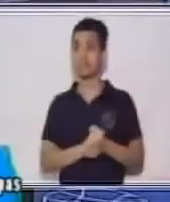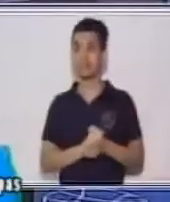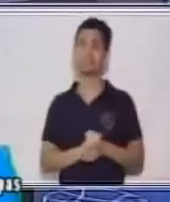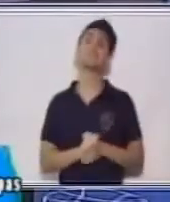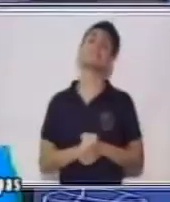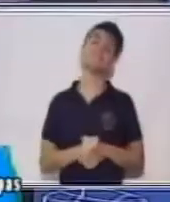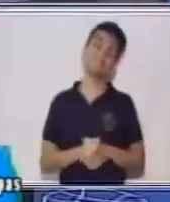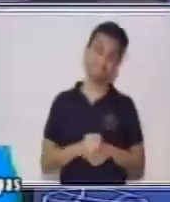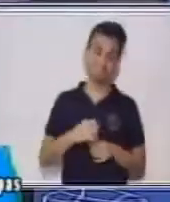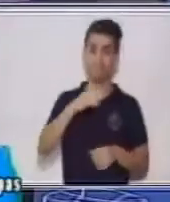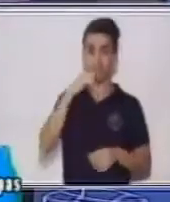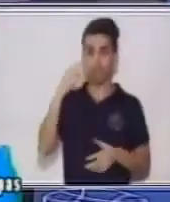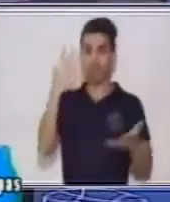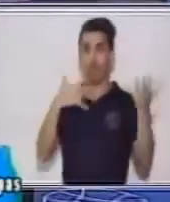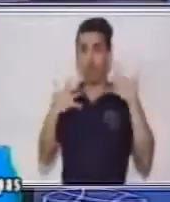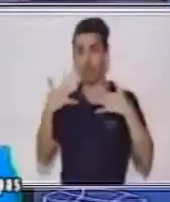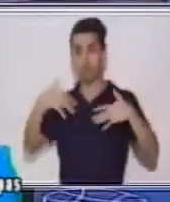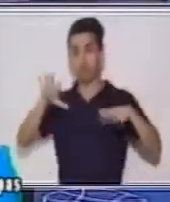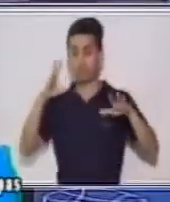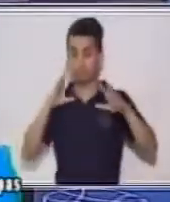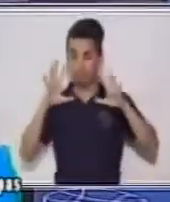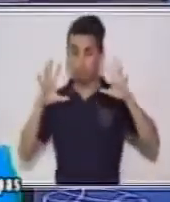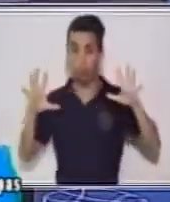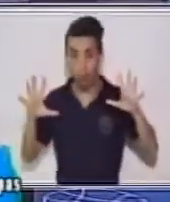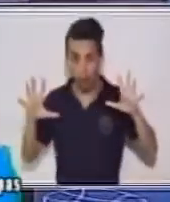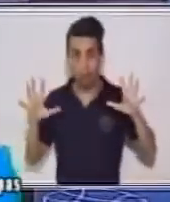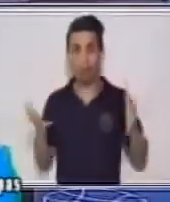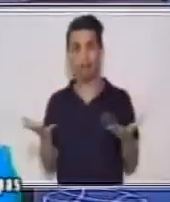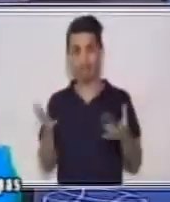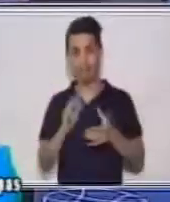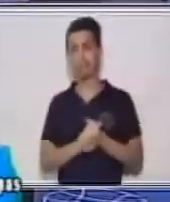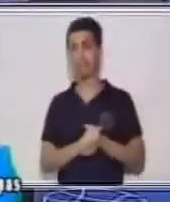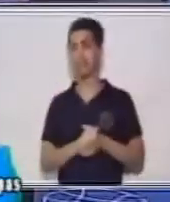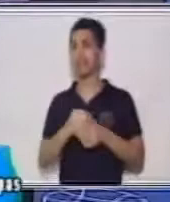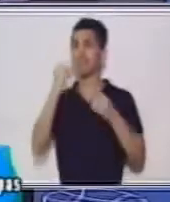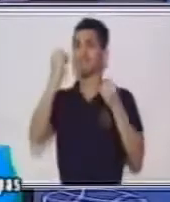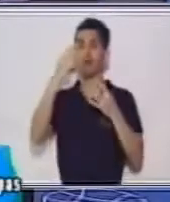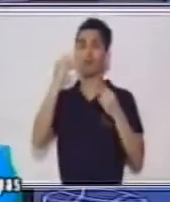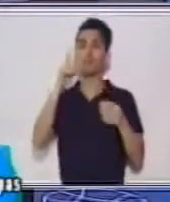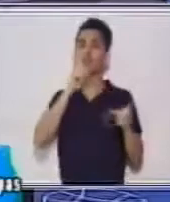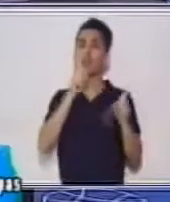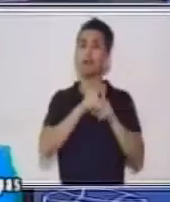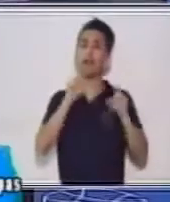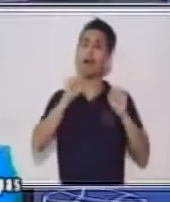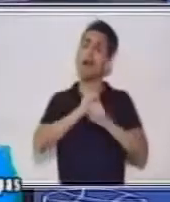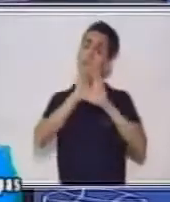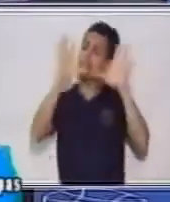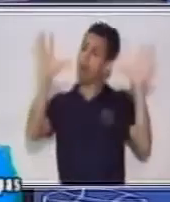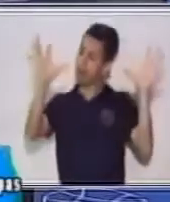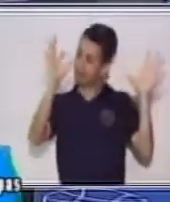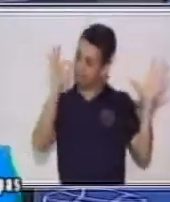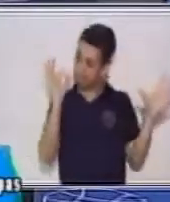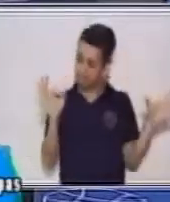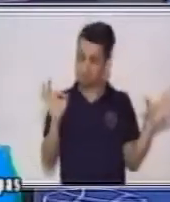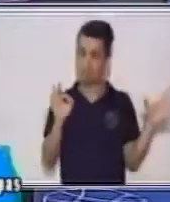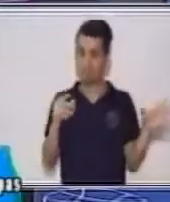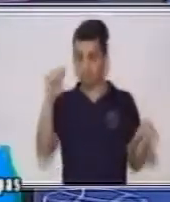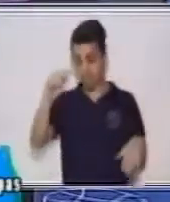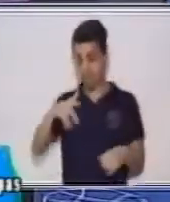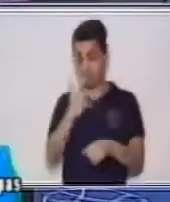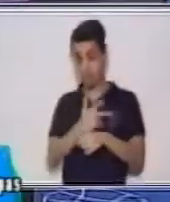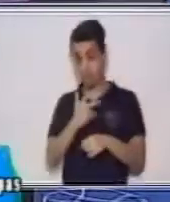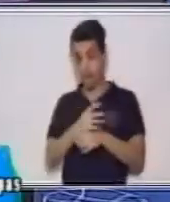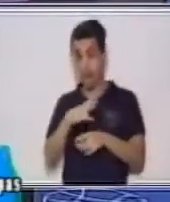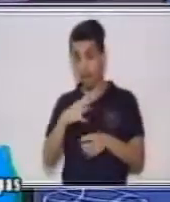los colores son los más llamativos. También dice que la información clara y verídica. ¿Será que es cierto que en Guatemala hay